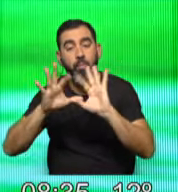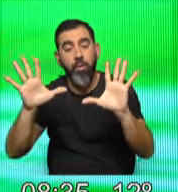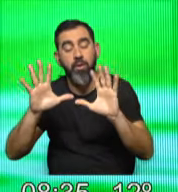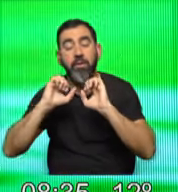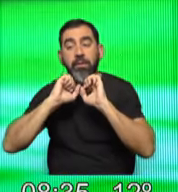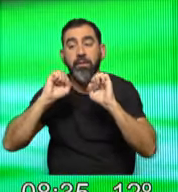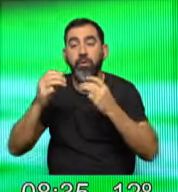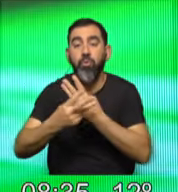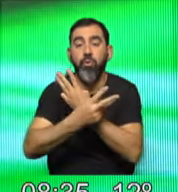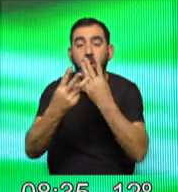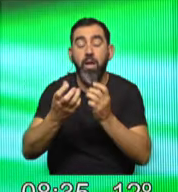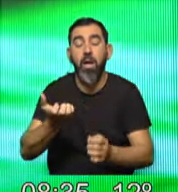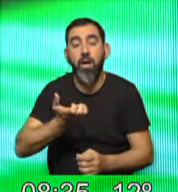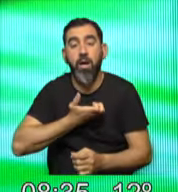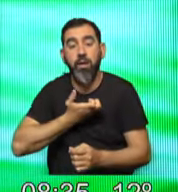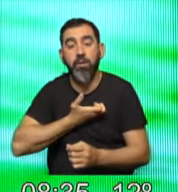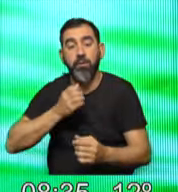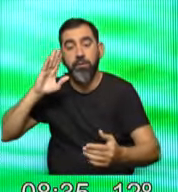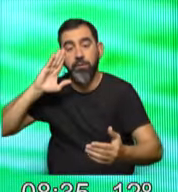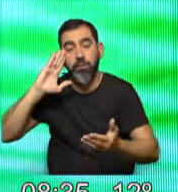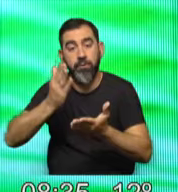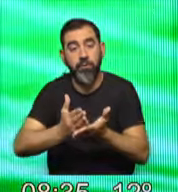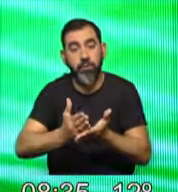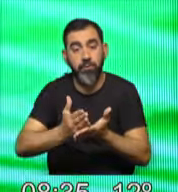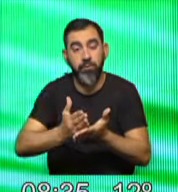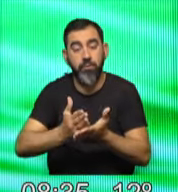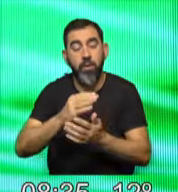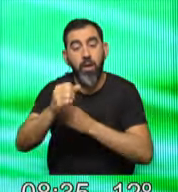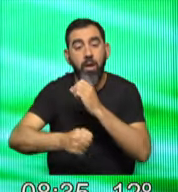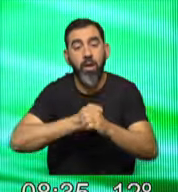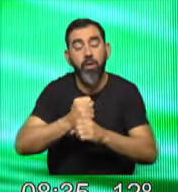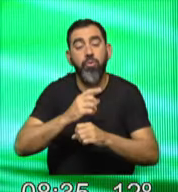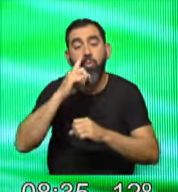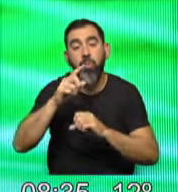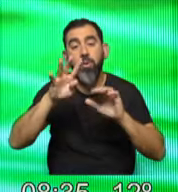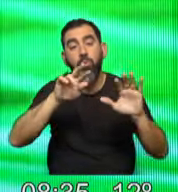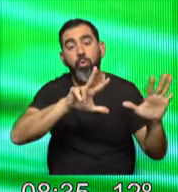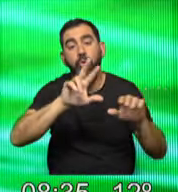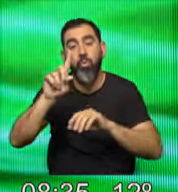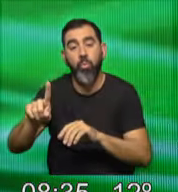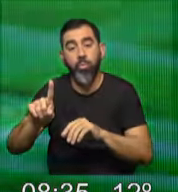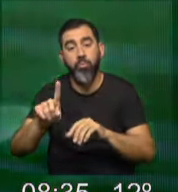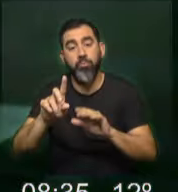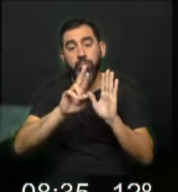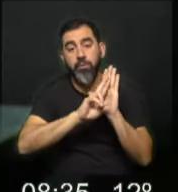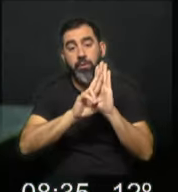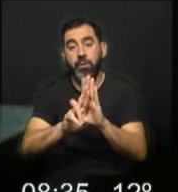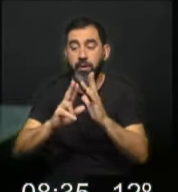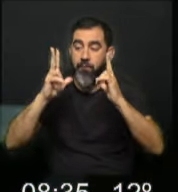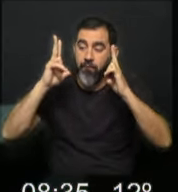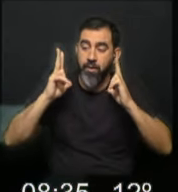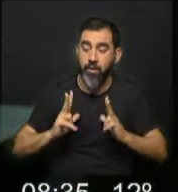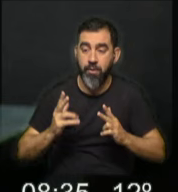en la clandestinidad y asesinado por la dictadura en el año 81 Así que para nosotros es un referente ético